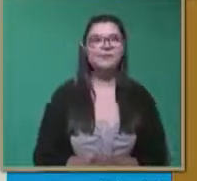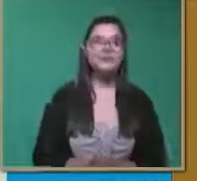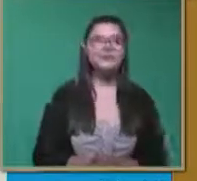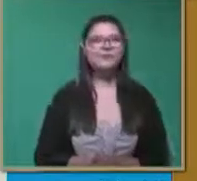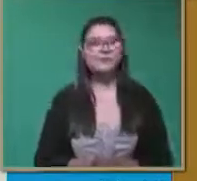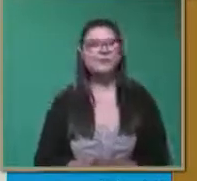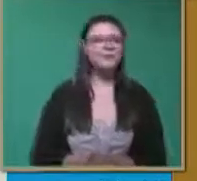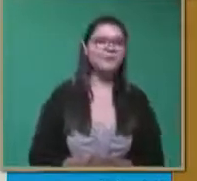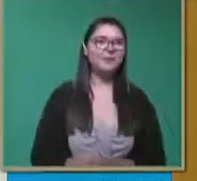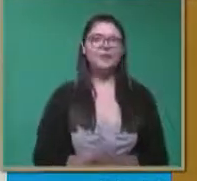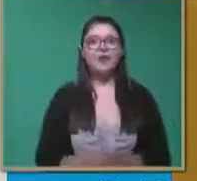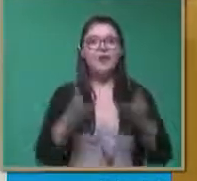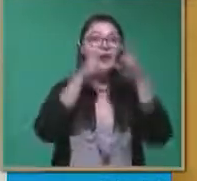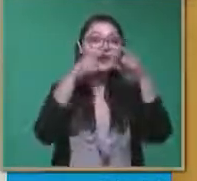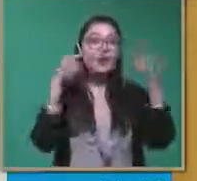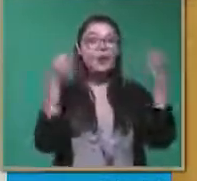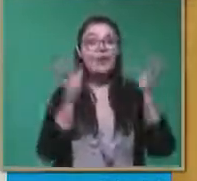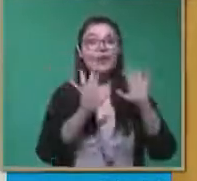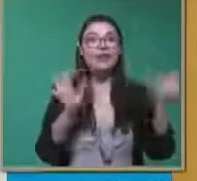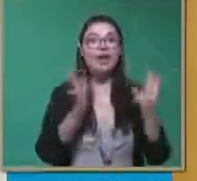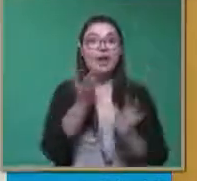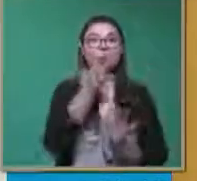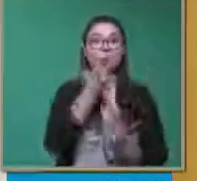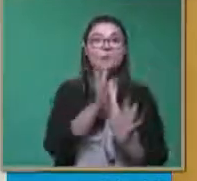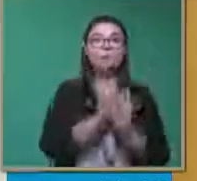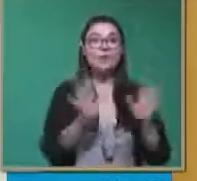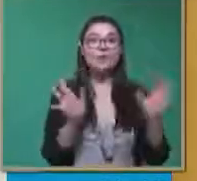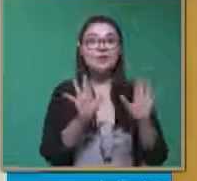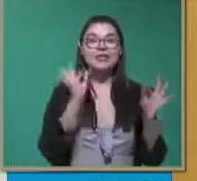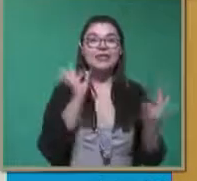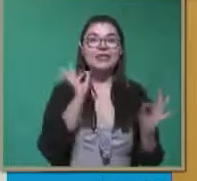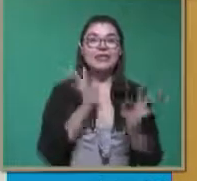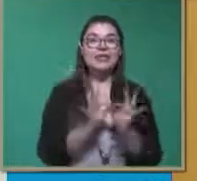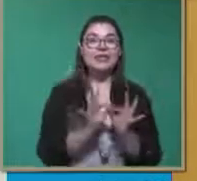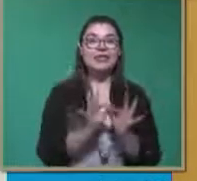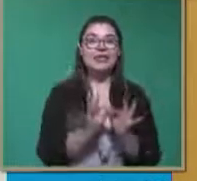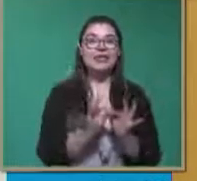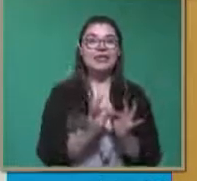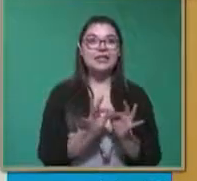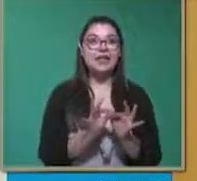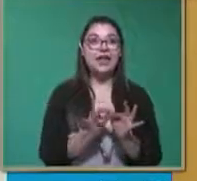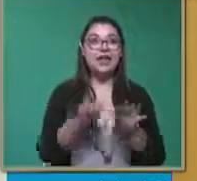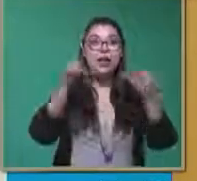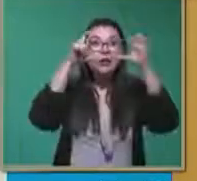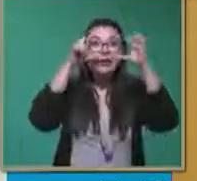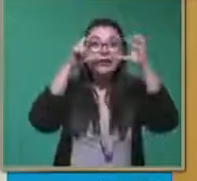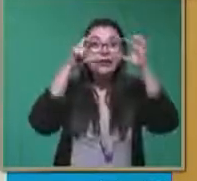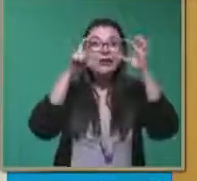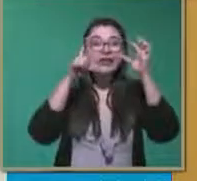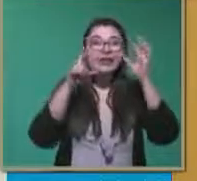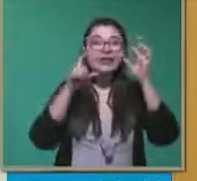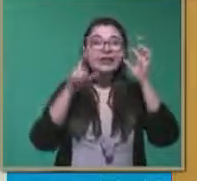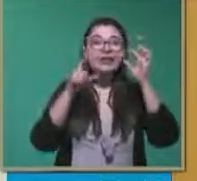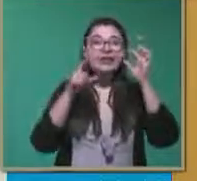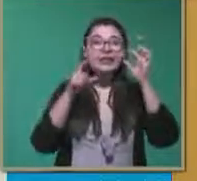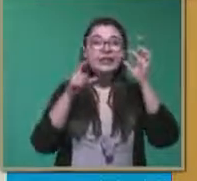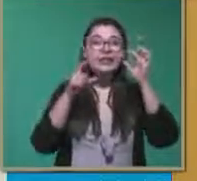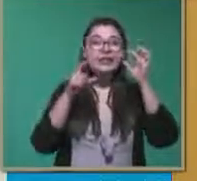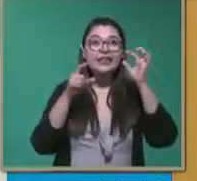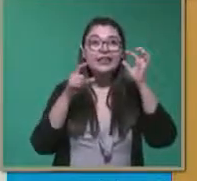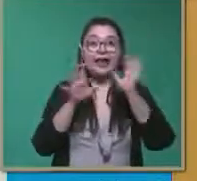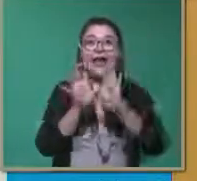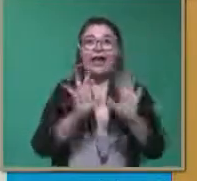Bien. Y los lentes. Oye, maestra, se me hace que te va a quedar mejor que nosotros que lo hicimos más despacito. No estoy ni calculándole nada, esto siento que ya se me movió